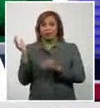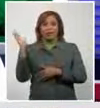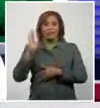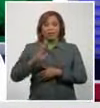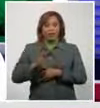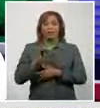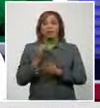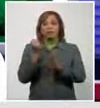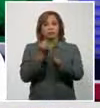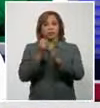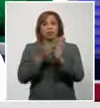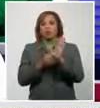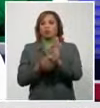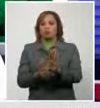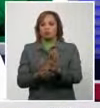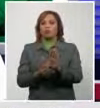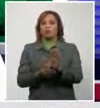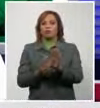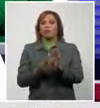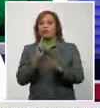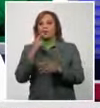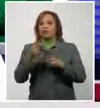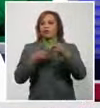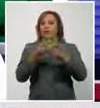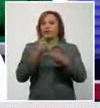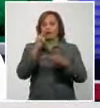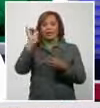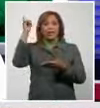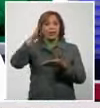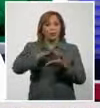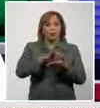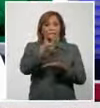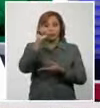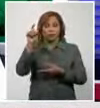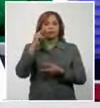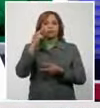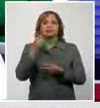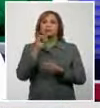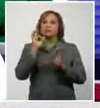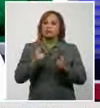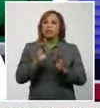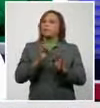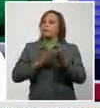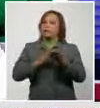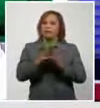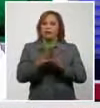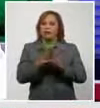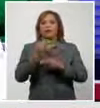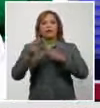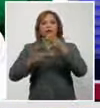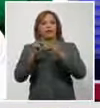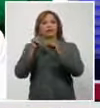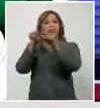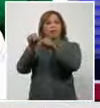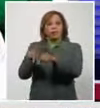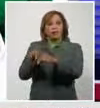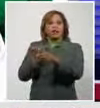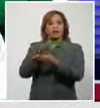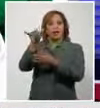que se diagnostican en el PCR que se le toma en el aeropuerto. Pero siempre va a haber, se va a seguir haciendo el PCR en el aeropuerto y siempre va a haber